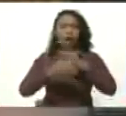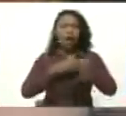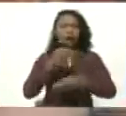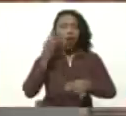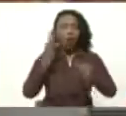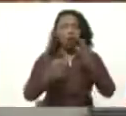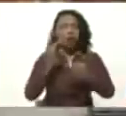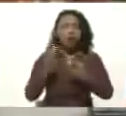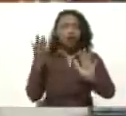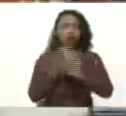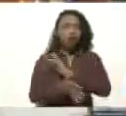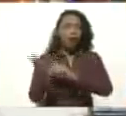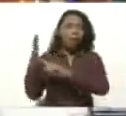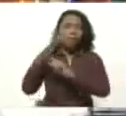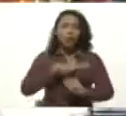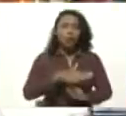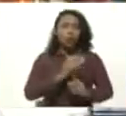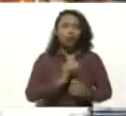el oprimido.